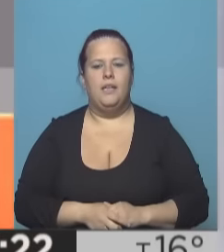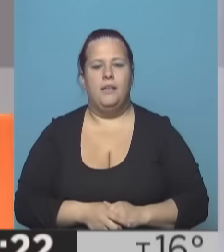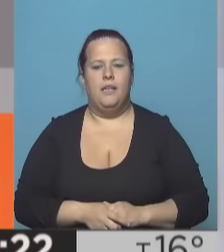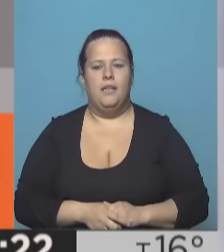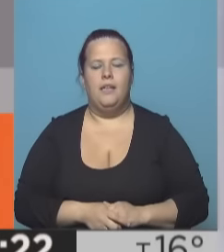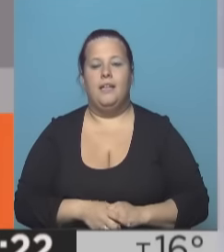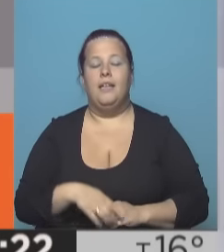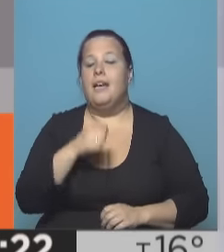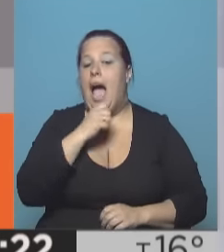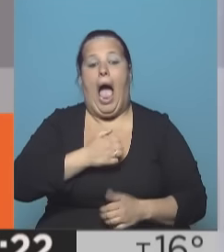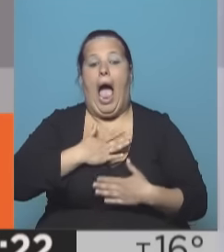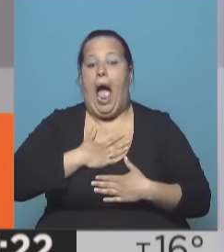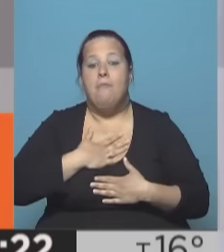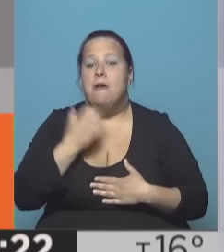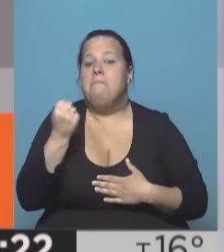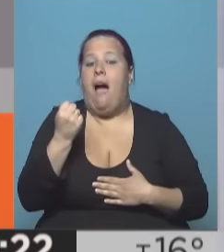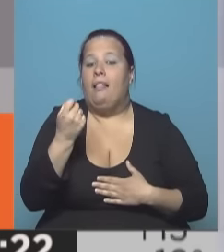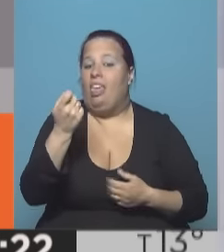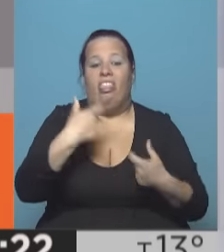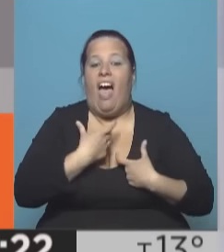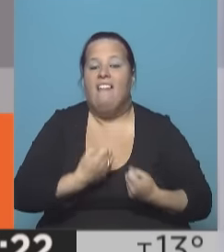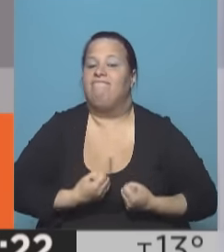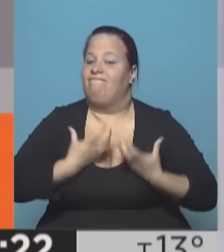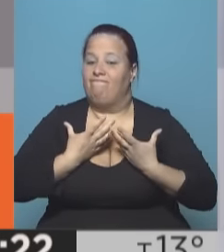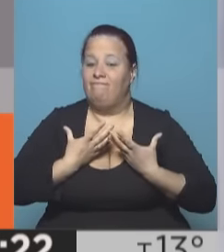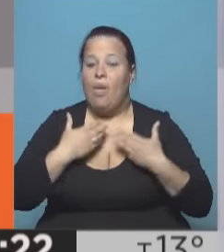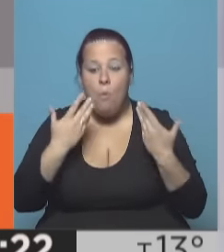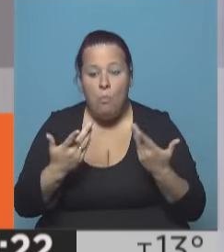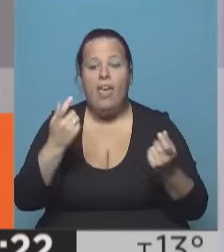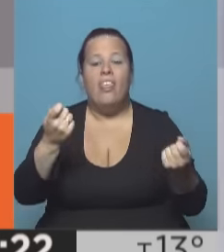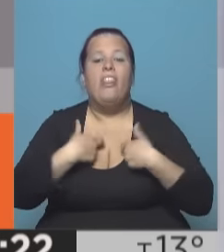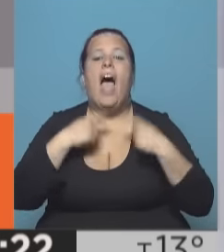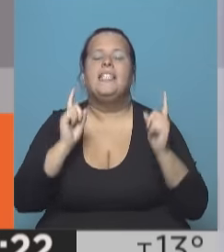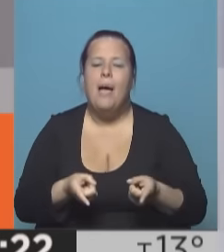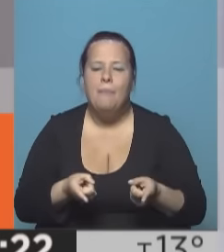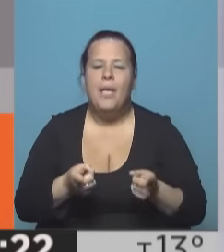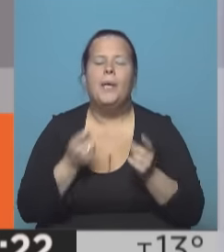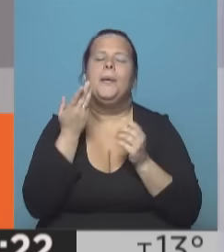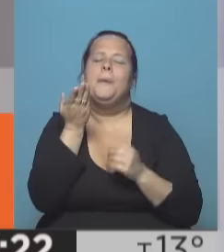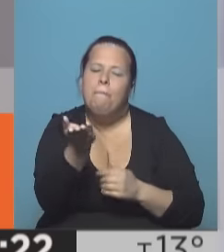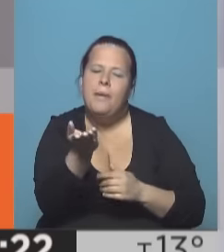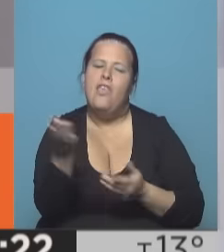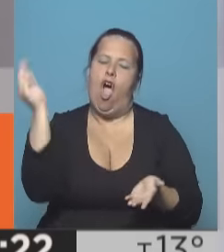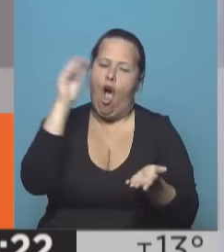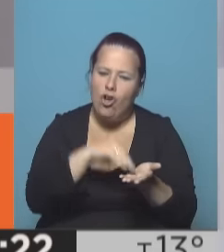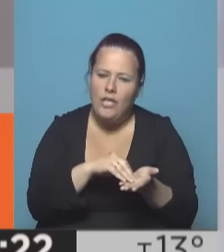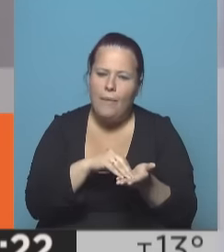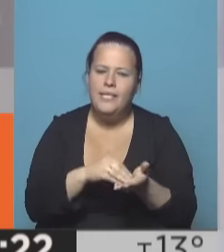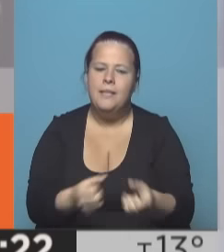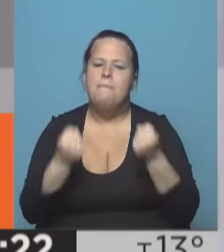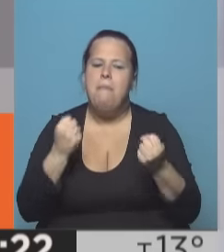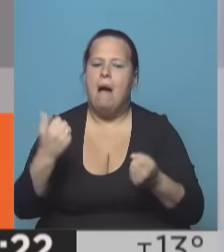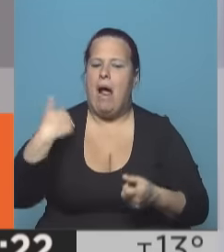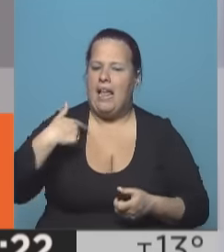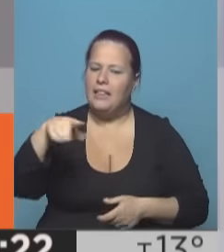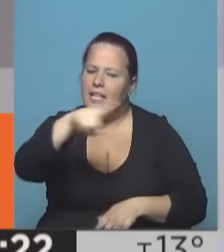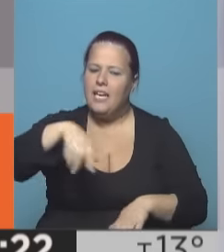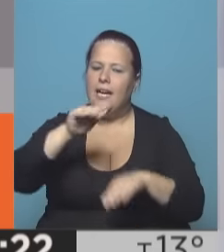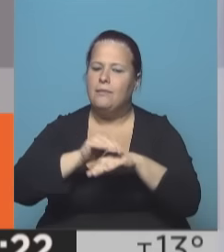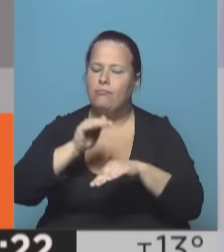Es el amor a la patria que me lleva a eso. Y es lo que me lleva también a pedirles una vez más que se ponga la patria al